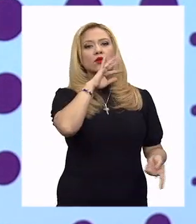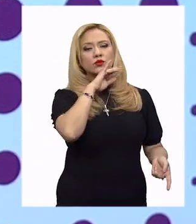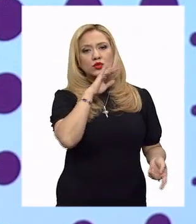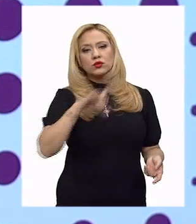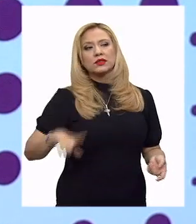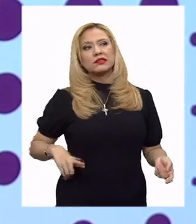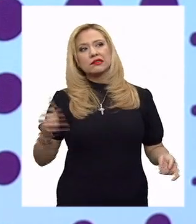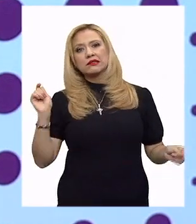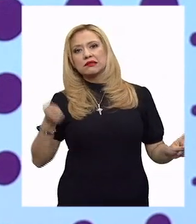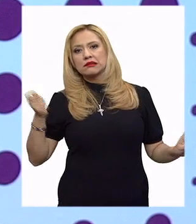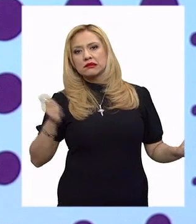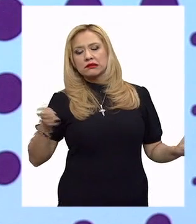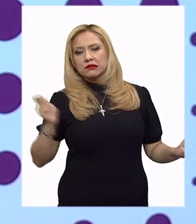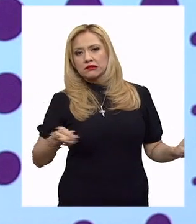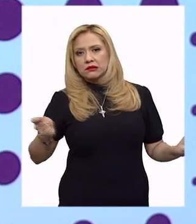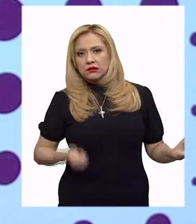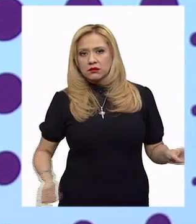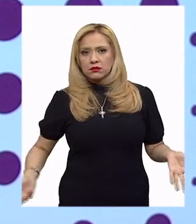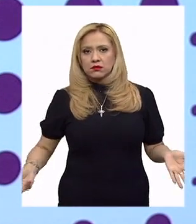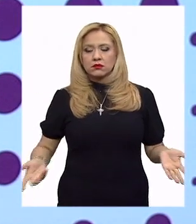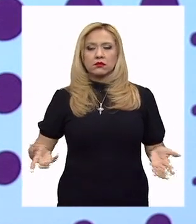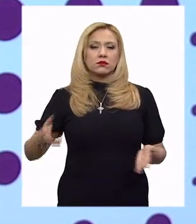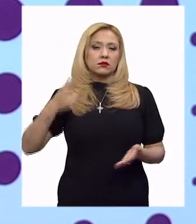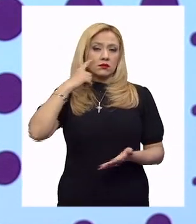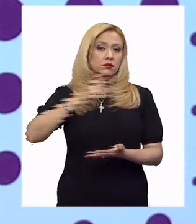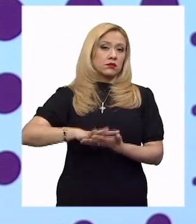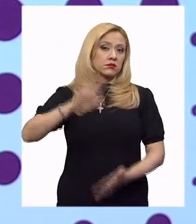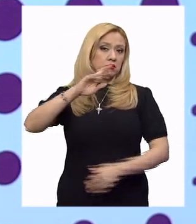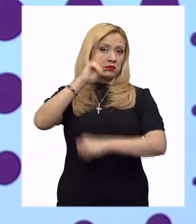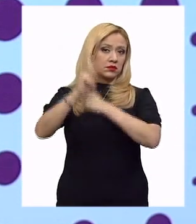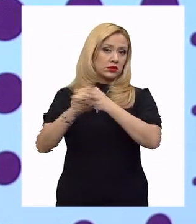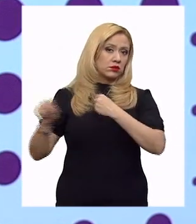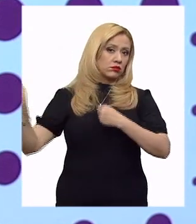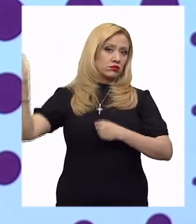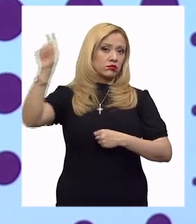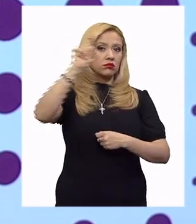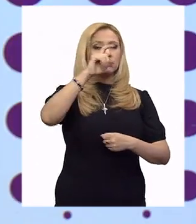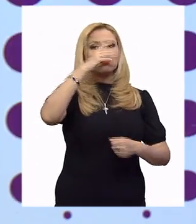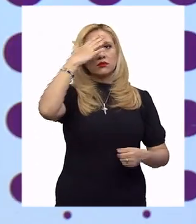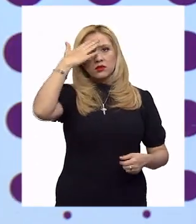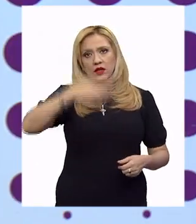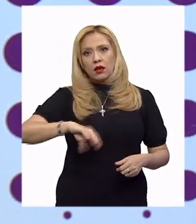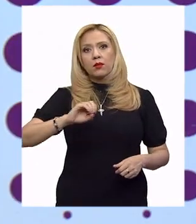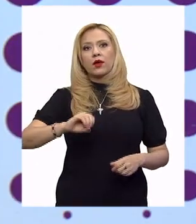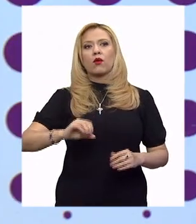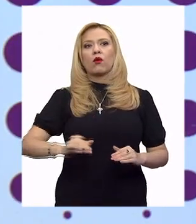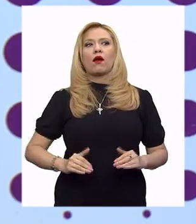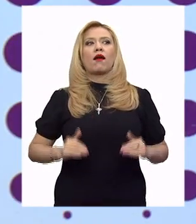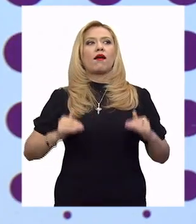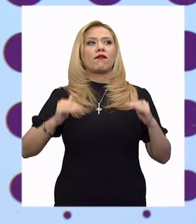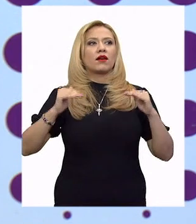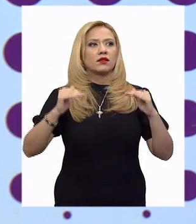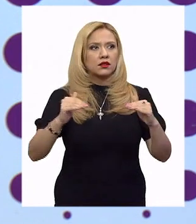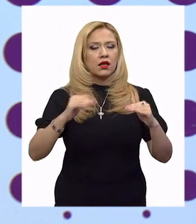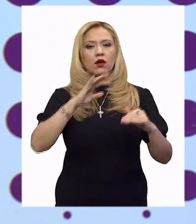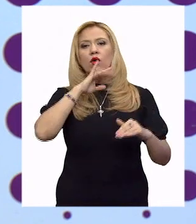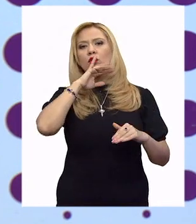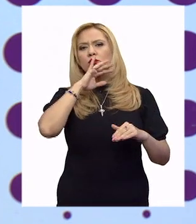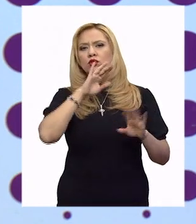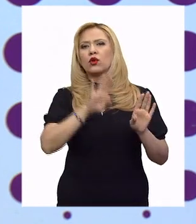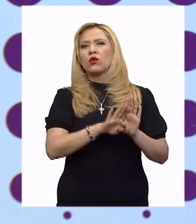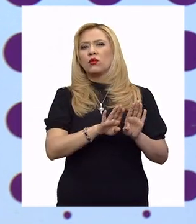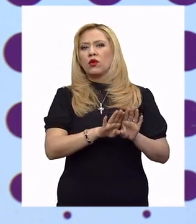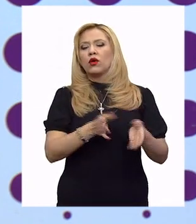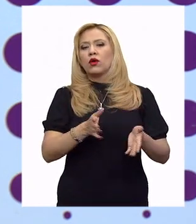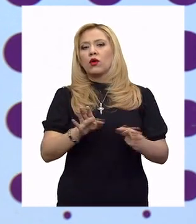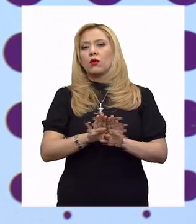Entonces, básicamente los países solamente sabemos si hemos avanzado o no en medidas de corrupción a partir de un